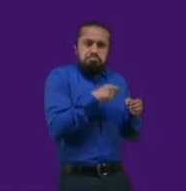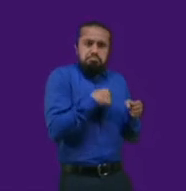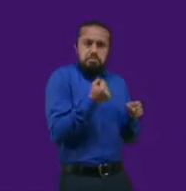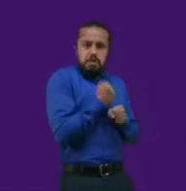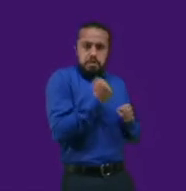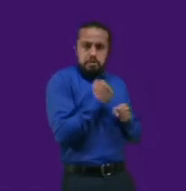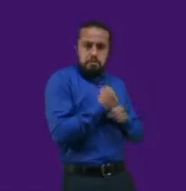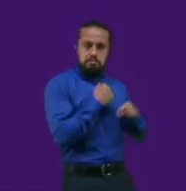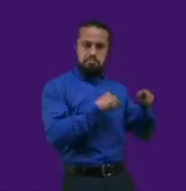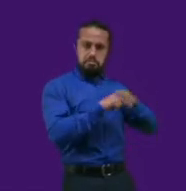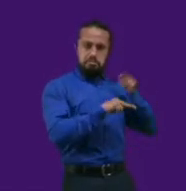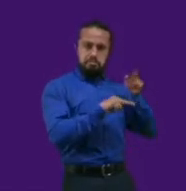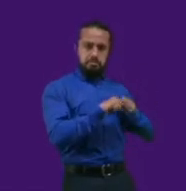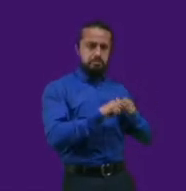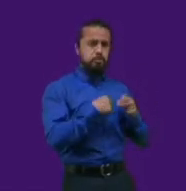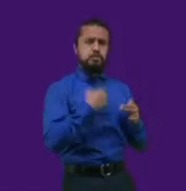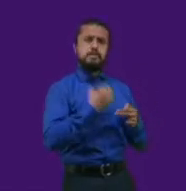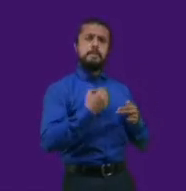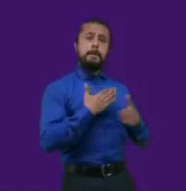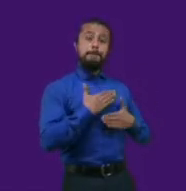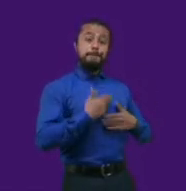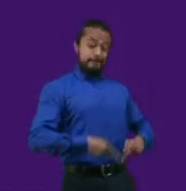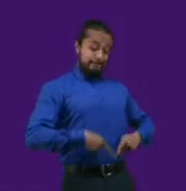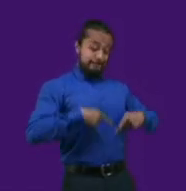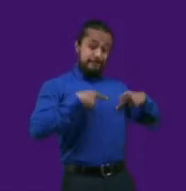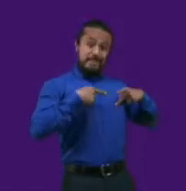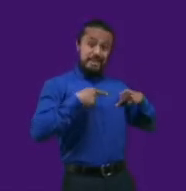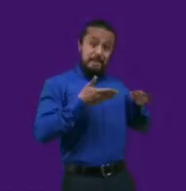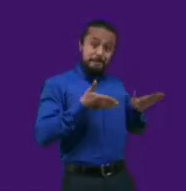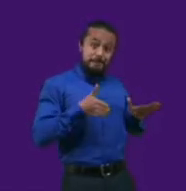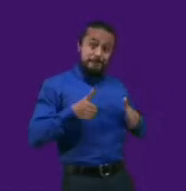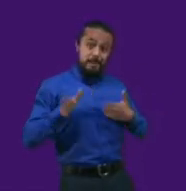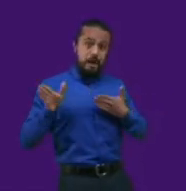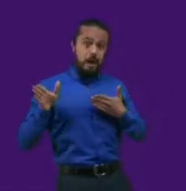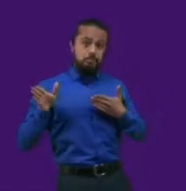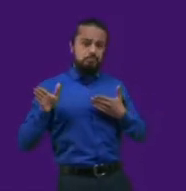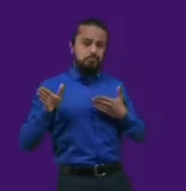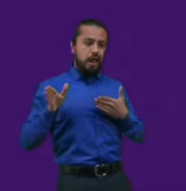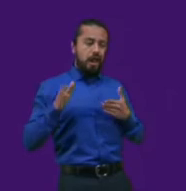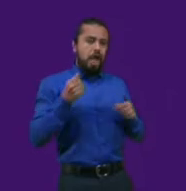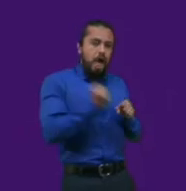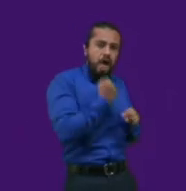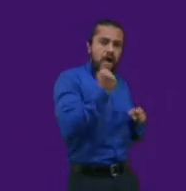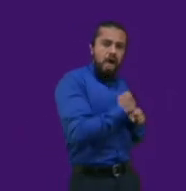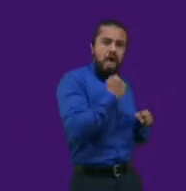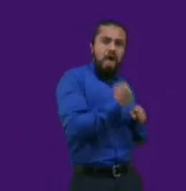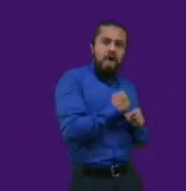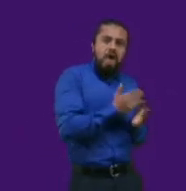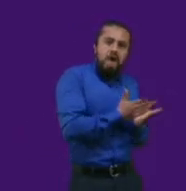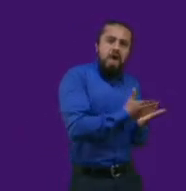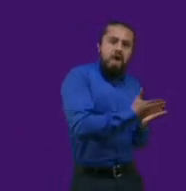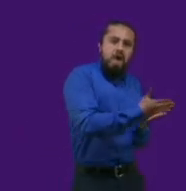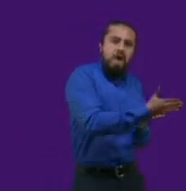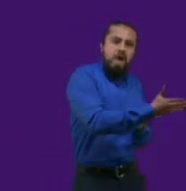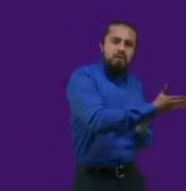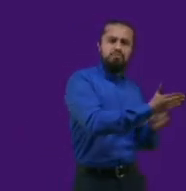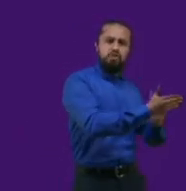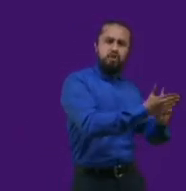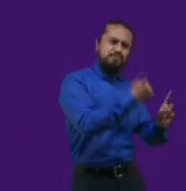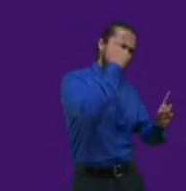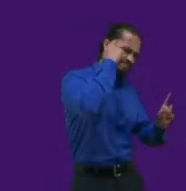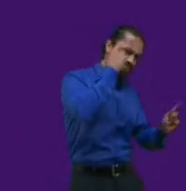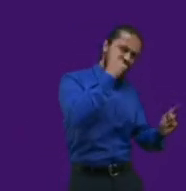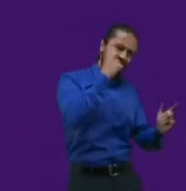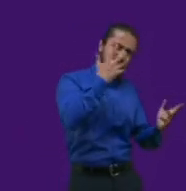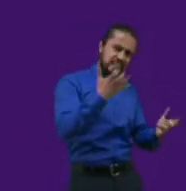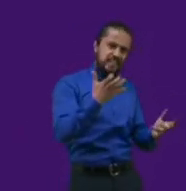tenía en mi plan de vida siempre que, pues, dejar de ser empleada y entrar a ser emprendedora o empresa, pues, o tener algún tipo de relación